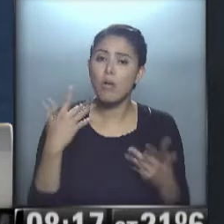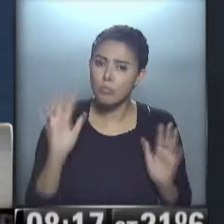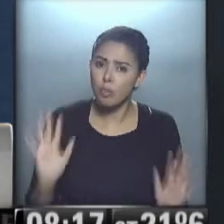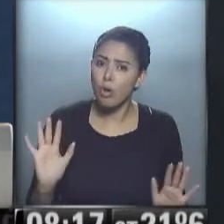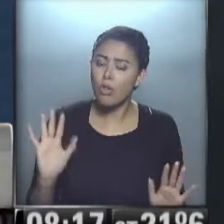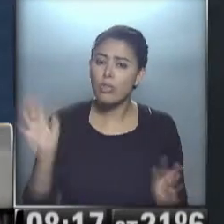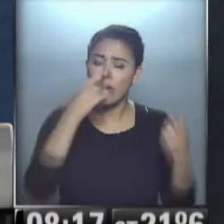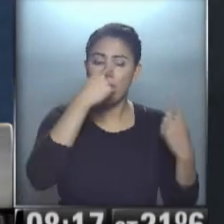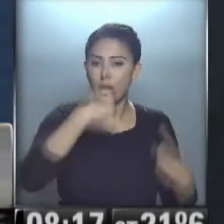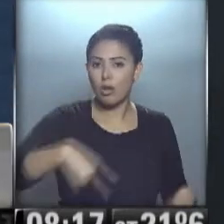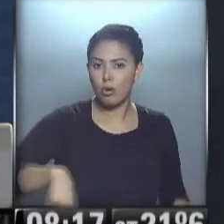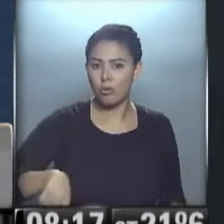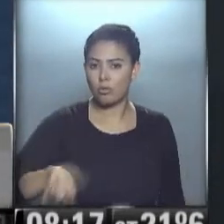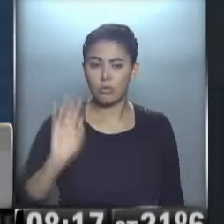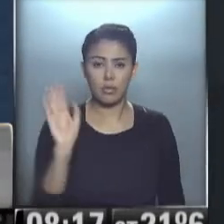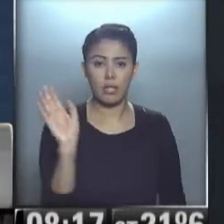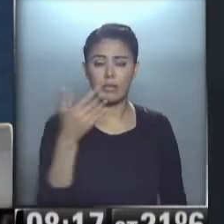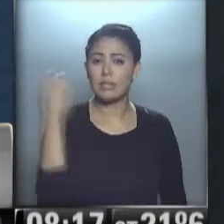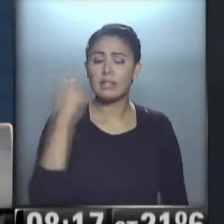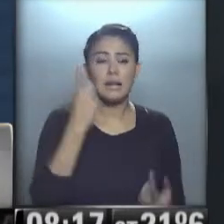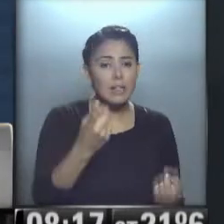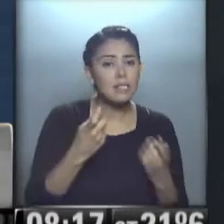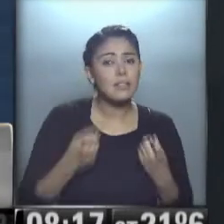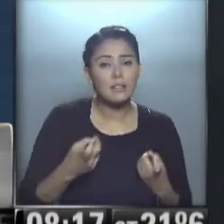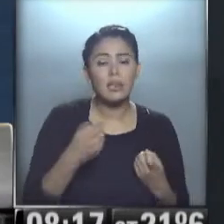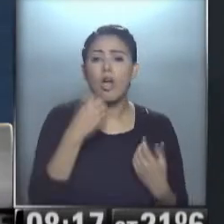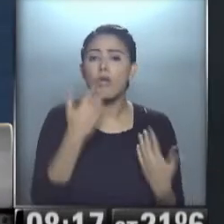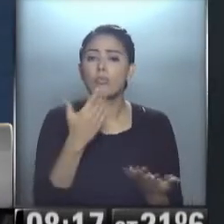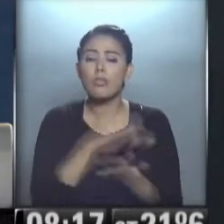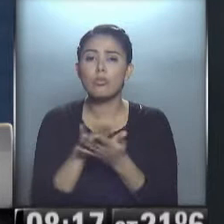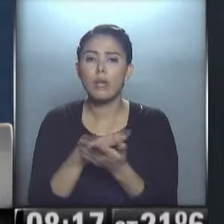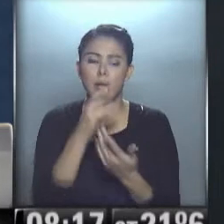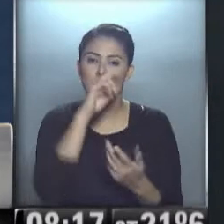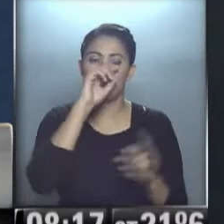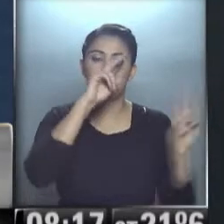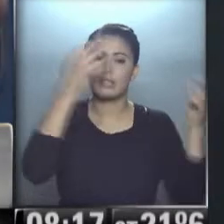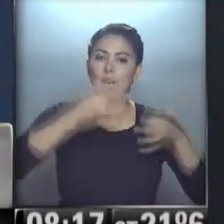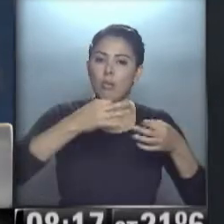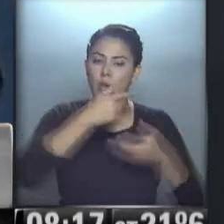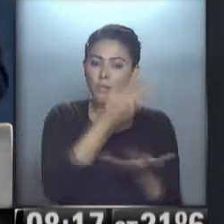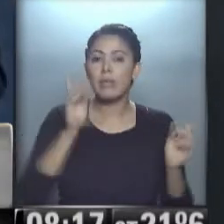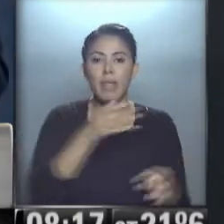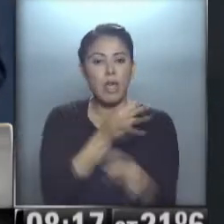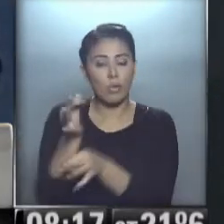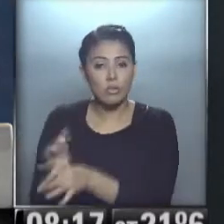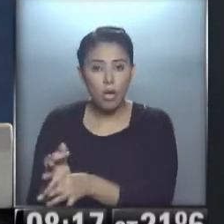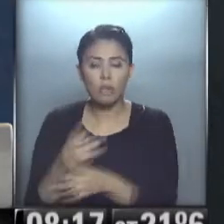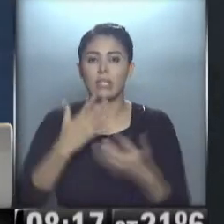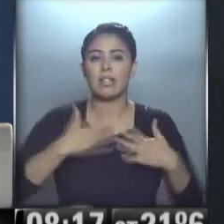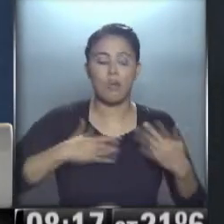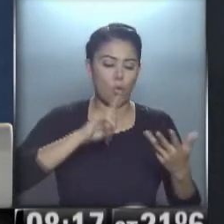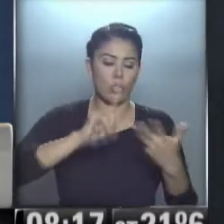de los recursos que son absolutamente imprescindibles para cubrir no solamente el servicio de seguridad pública, sino también la educación, la